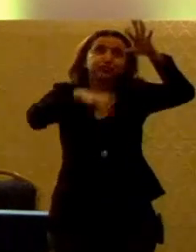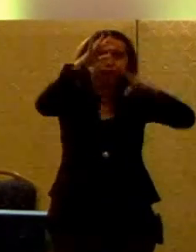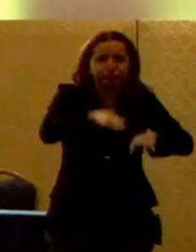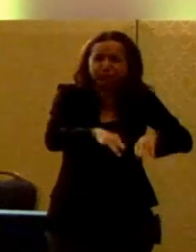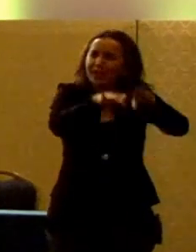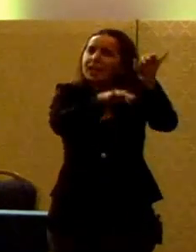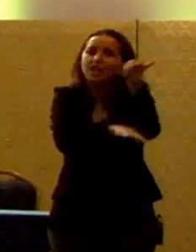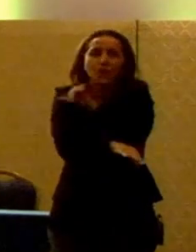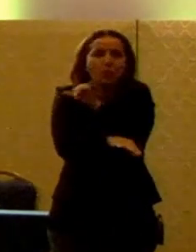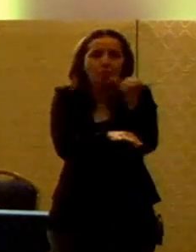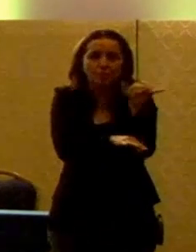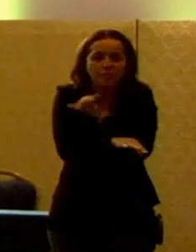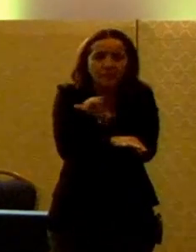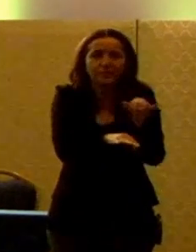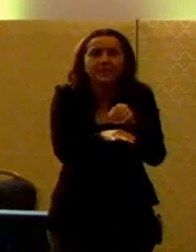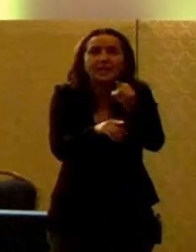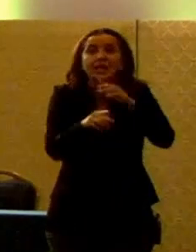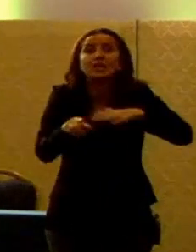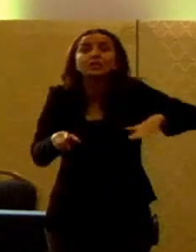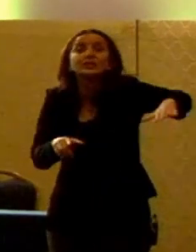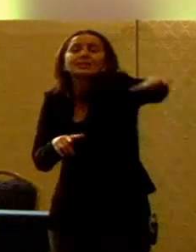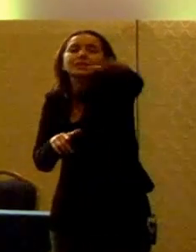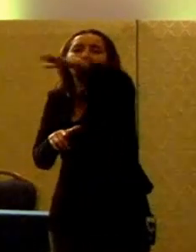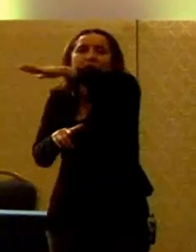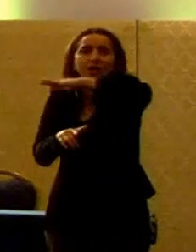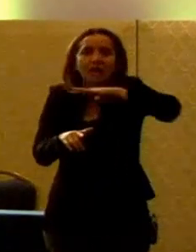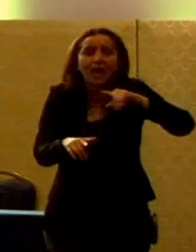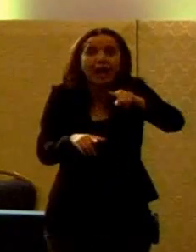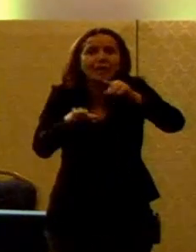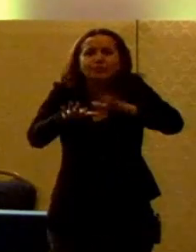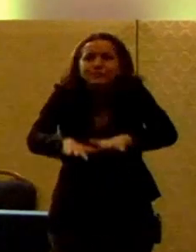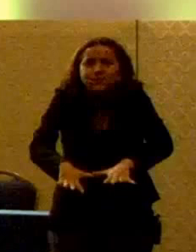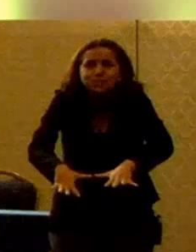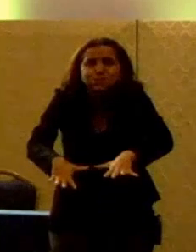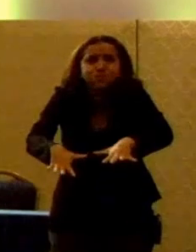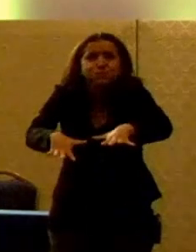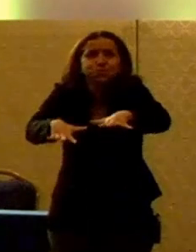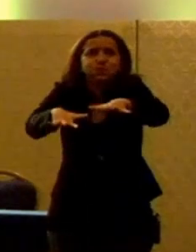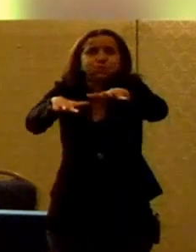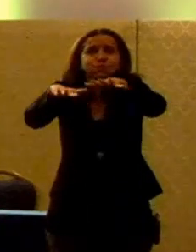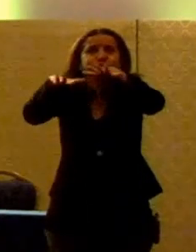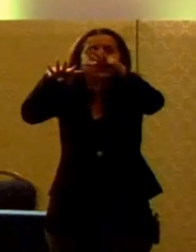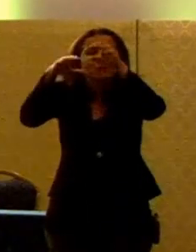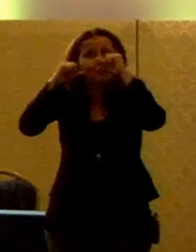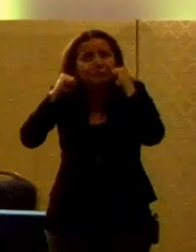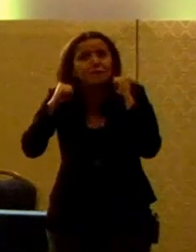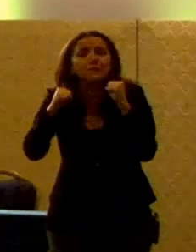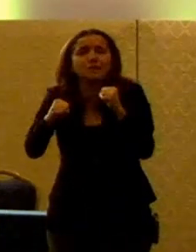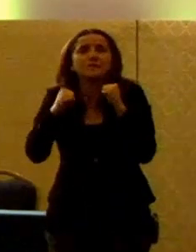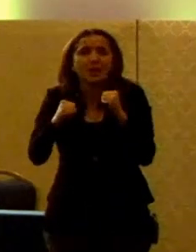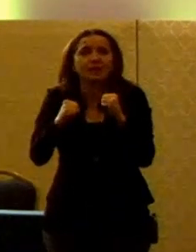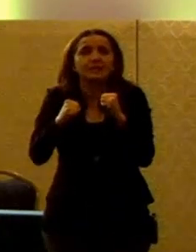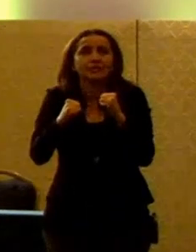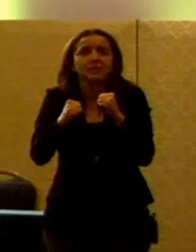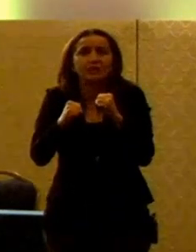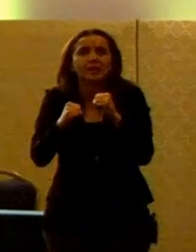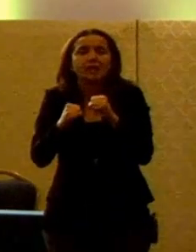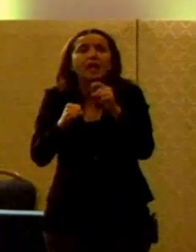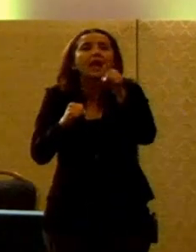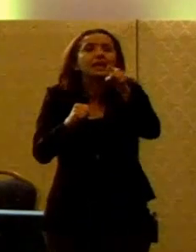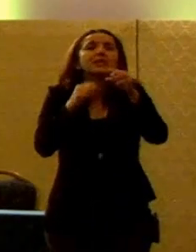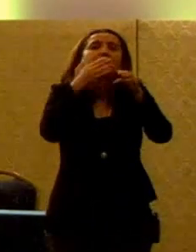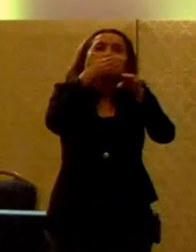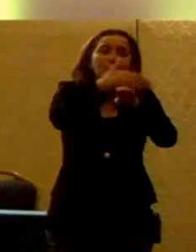caso de una región específica donde se inunda, donde un evento físico tiene unas condiciones muy similares en el 2007 y